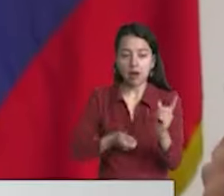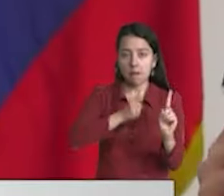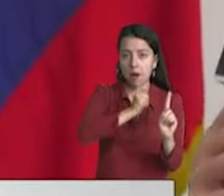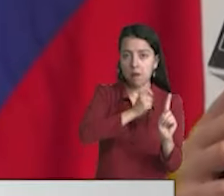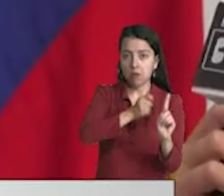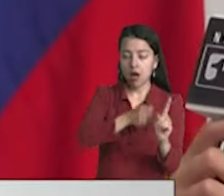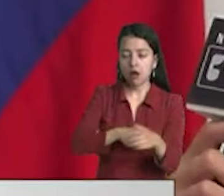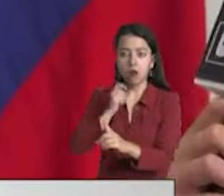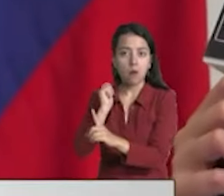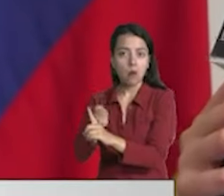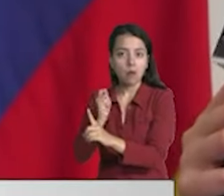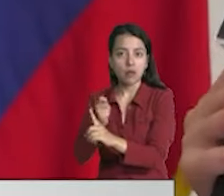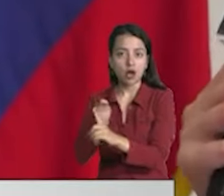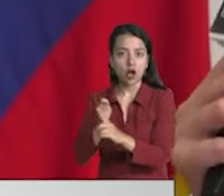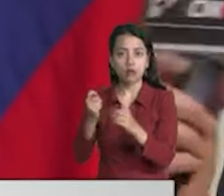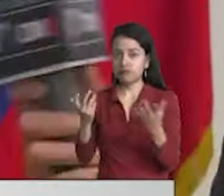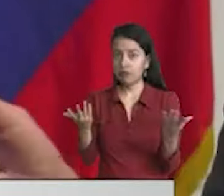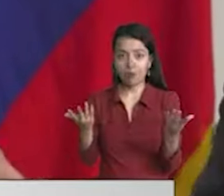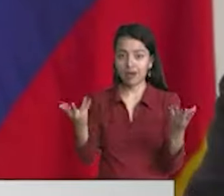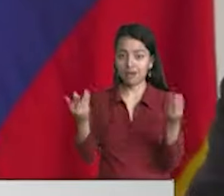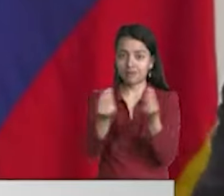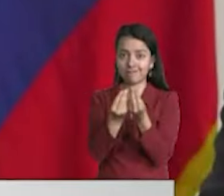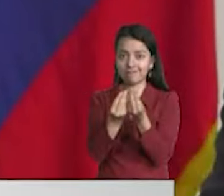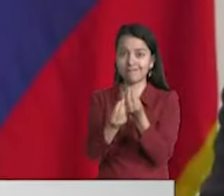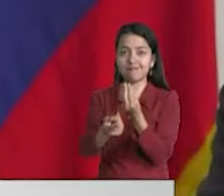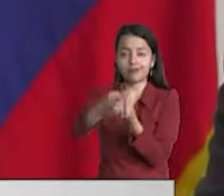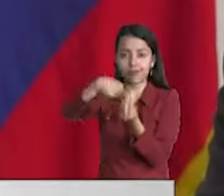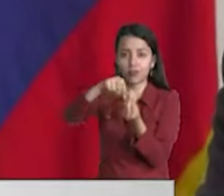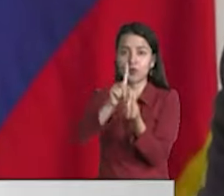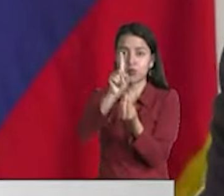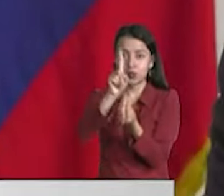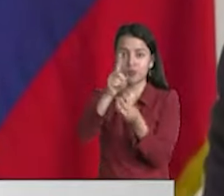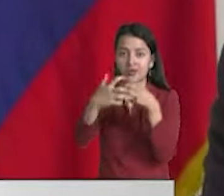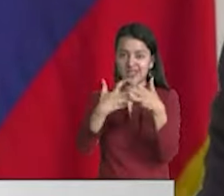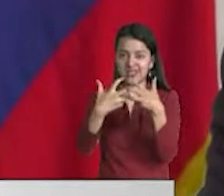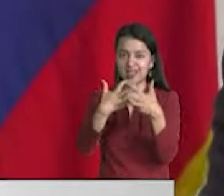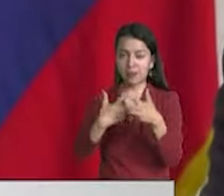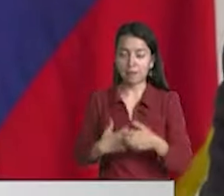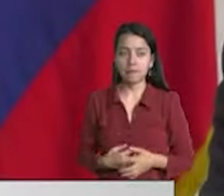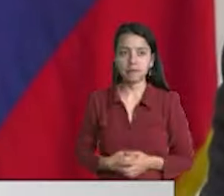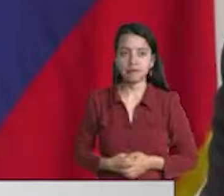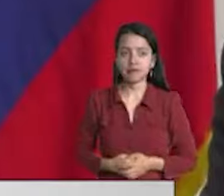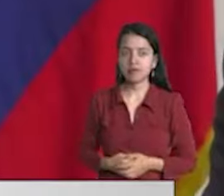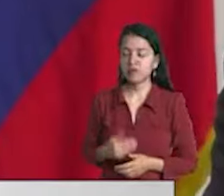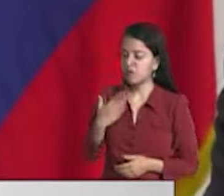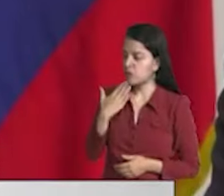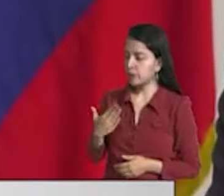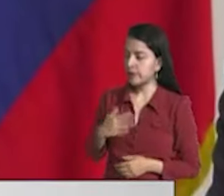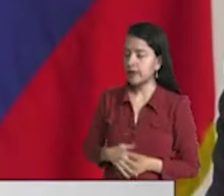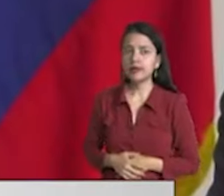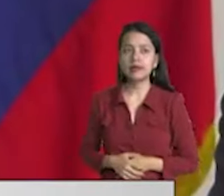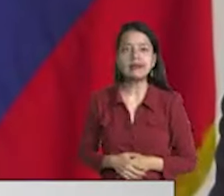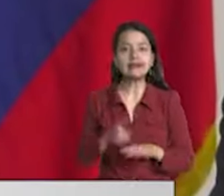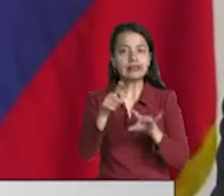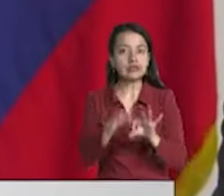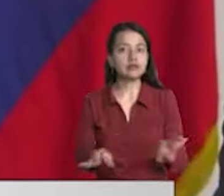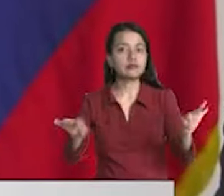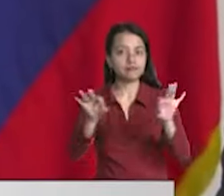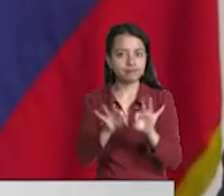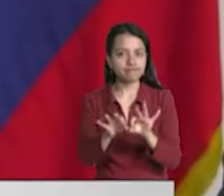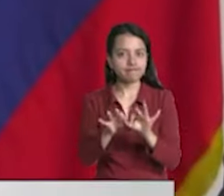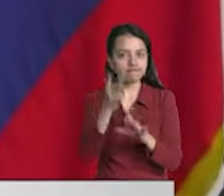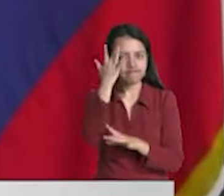se va a convertir en un solo sistema. ¿En qué consiste? Bueno, yo pienso que esto es muy importante, gracias por la invitación. Es muy